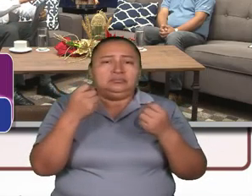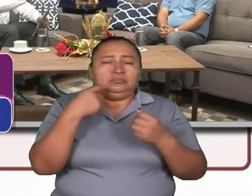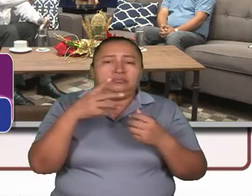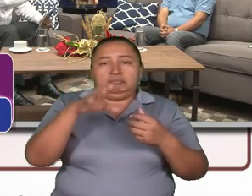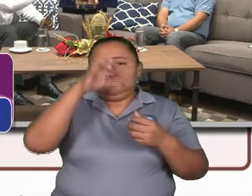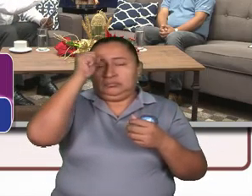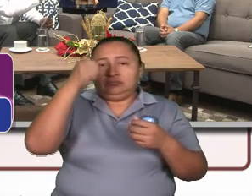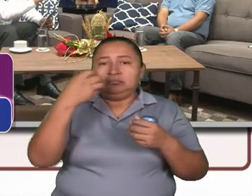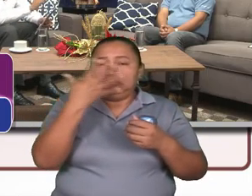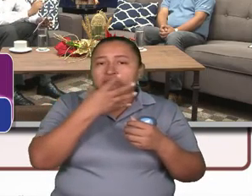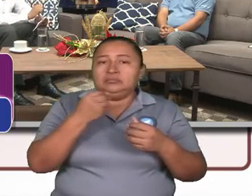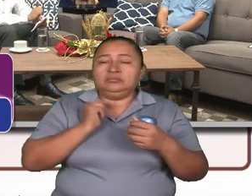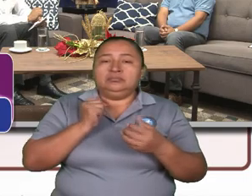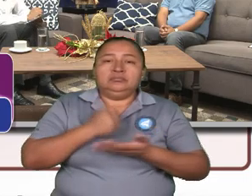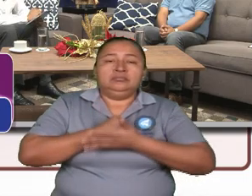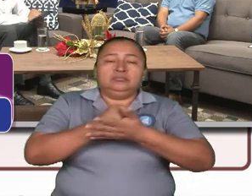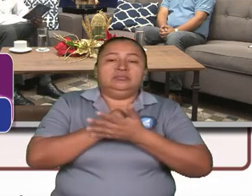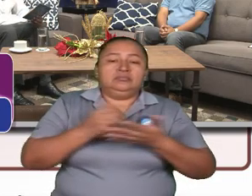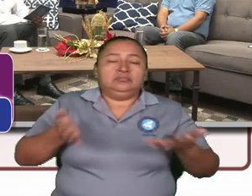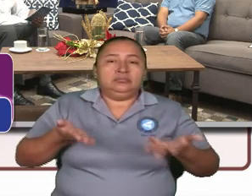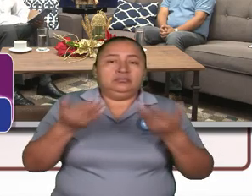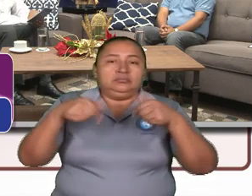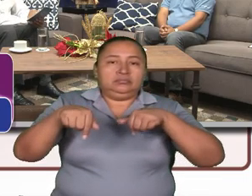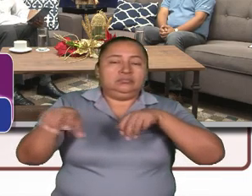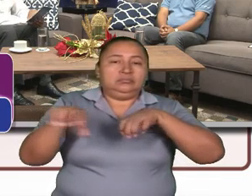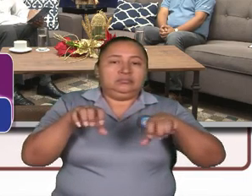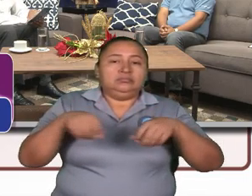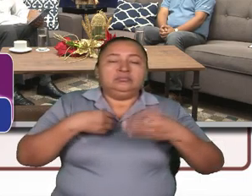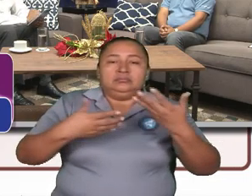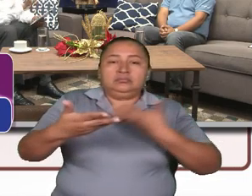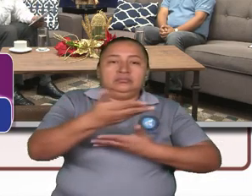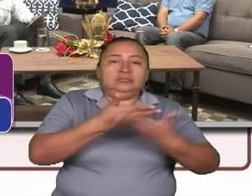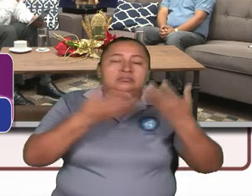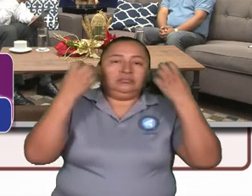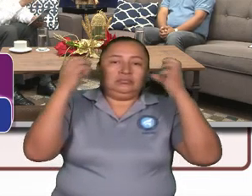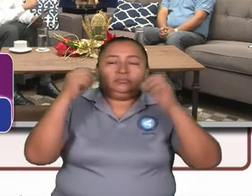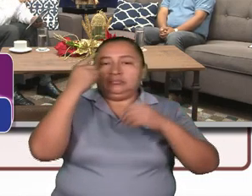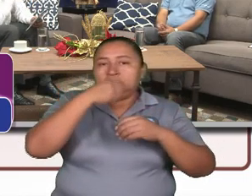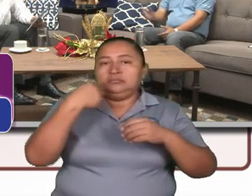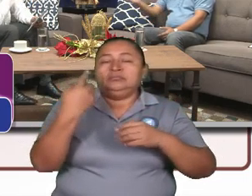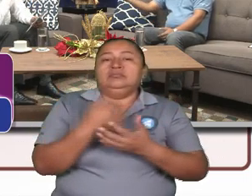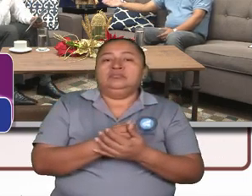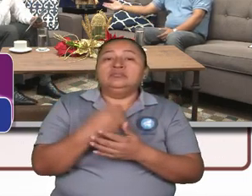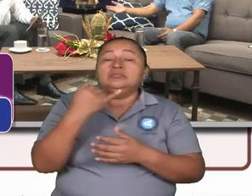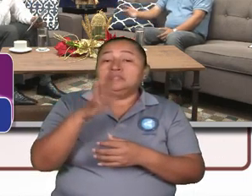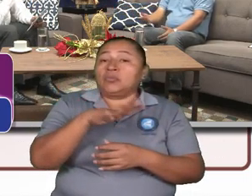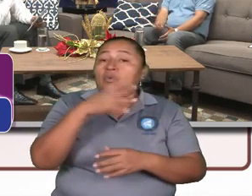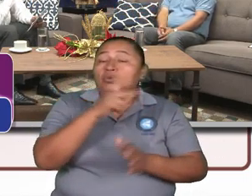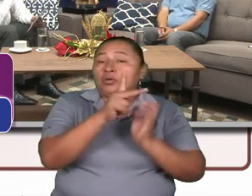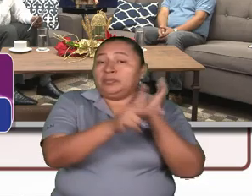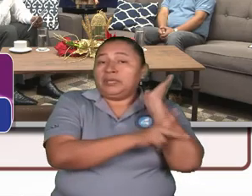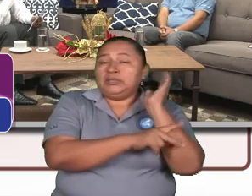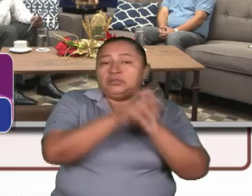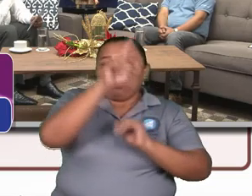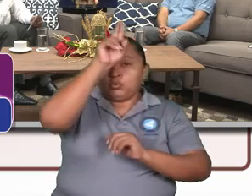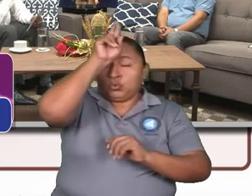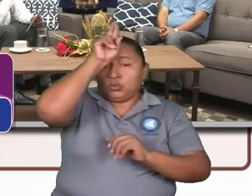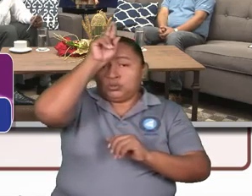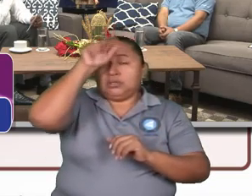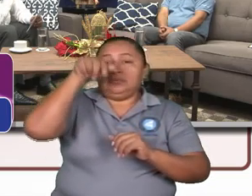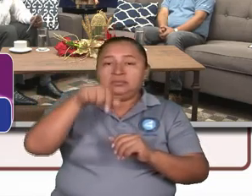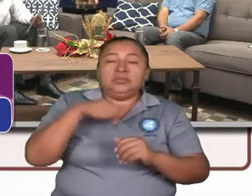excelente. Palestina, ayer miramos el baile típico de Palestina, cómo bailan